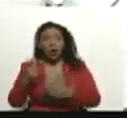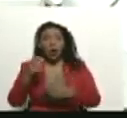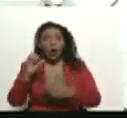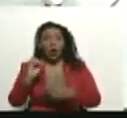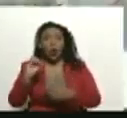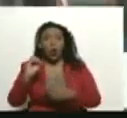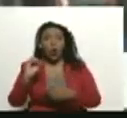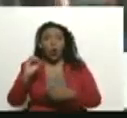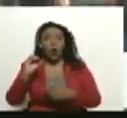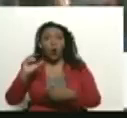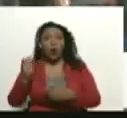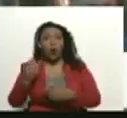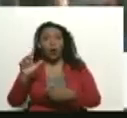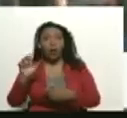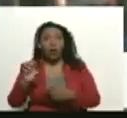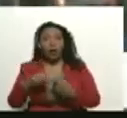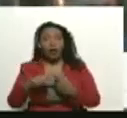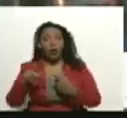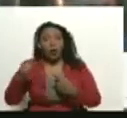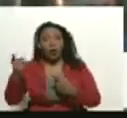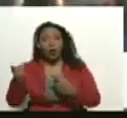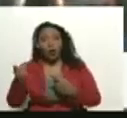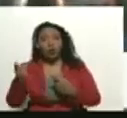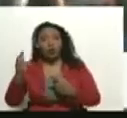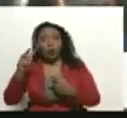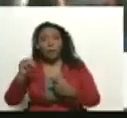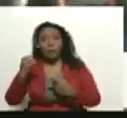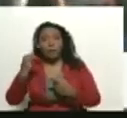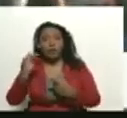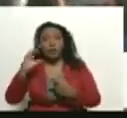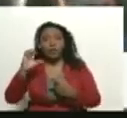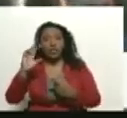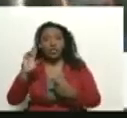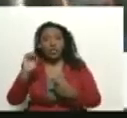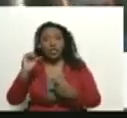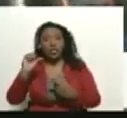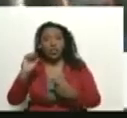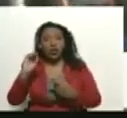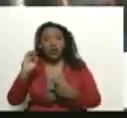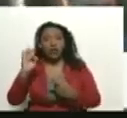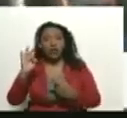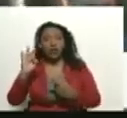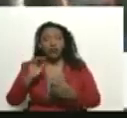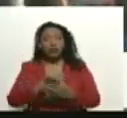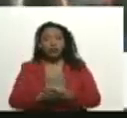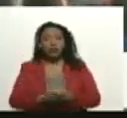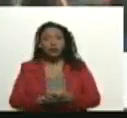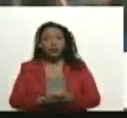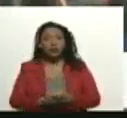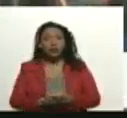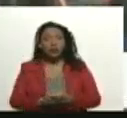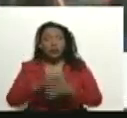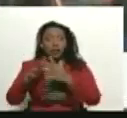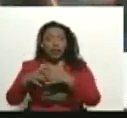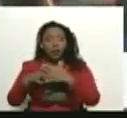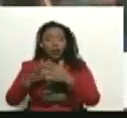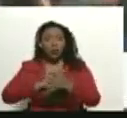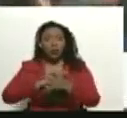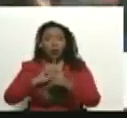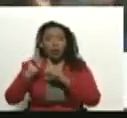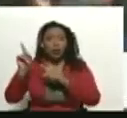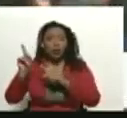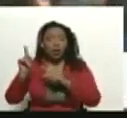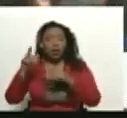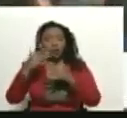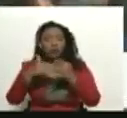Microsoft, todo el sistema que hay detrás de ellas de parte de los Estados Unidos. Y que los contenidos